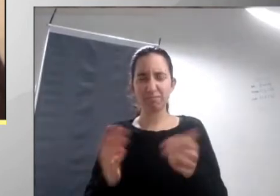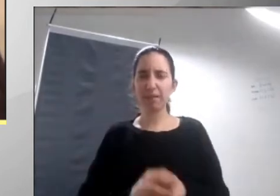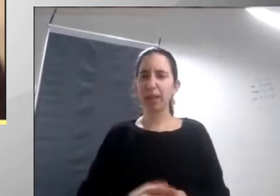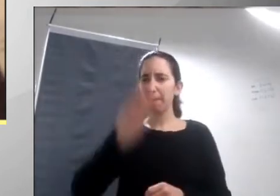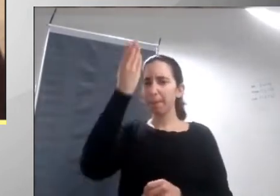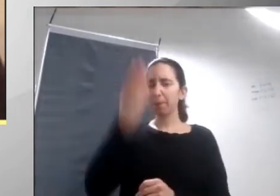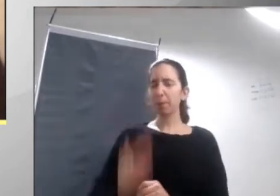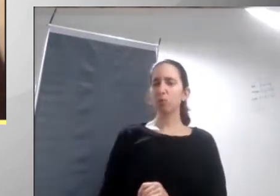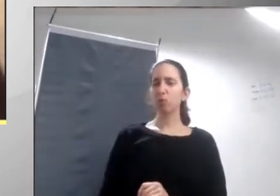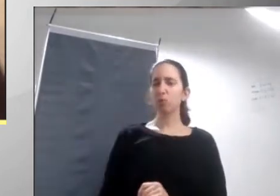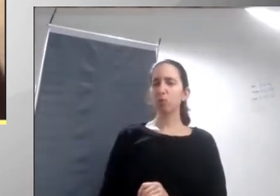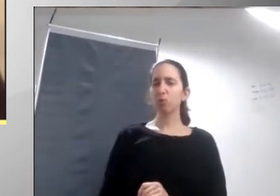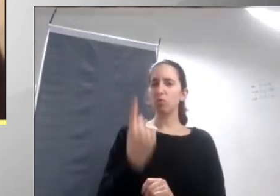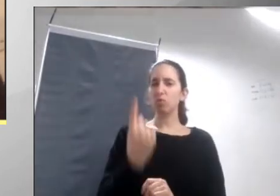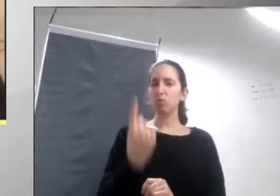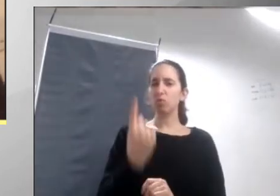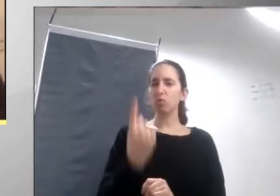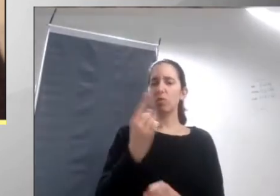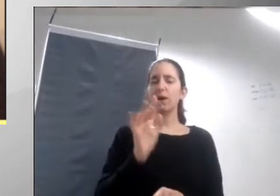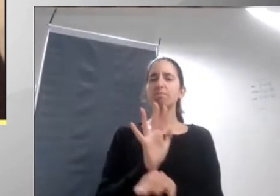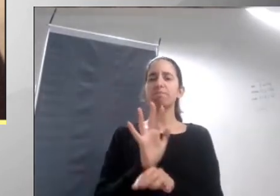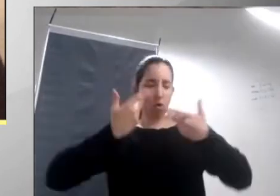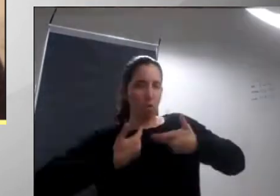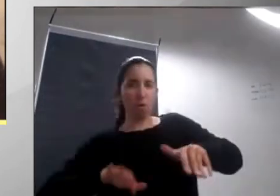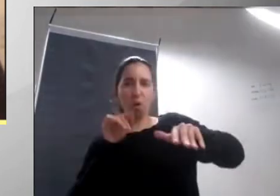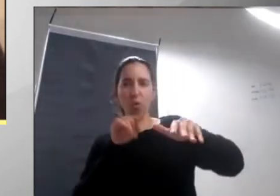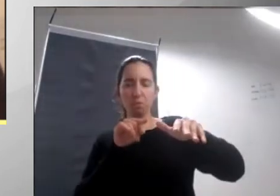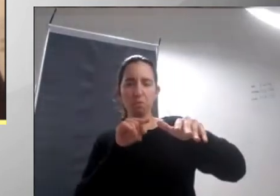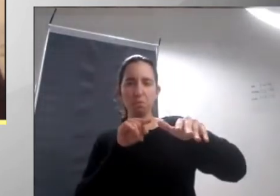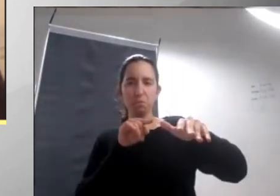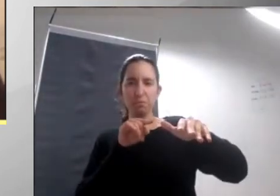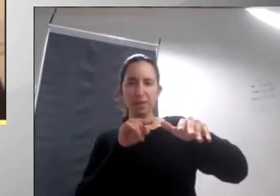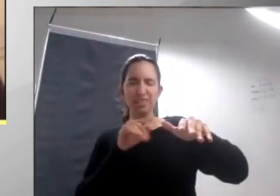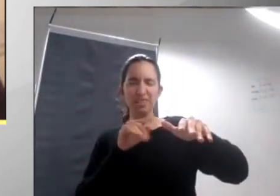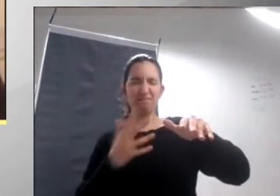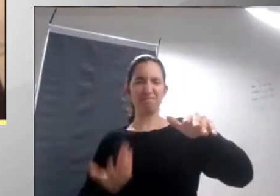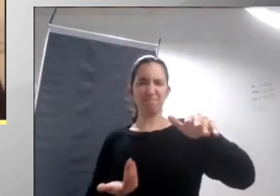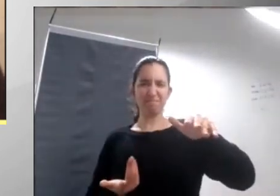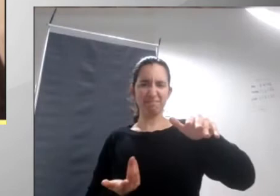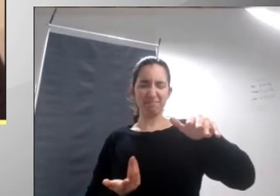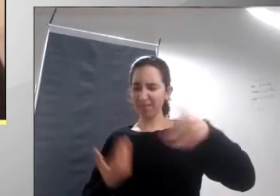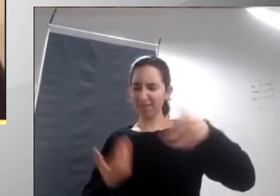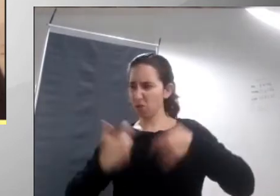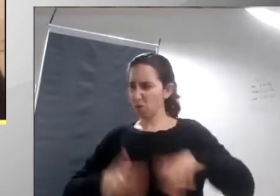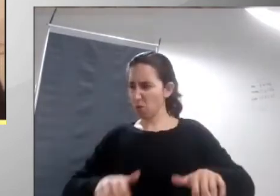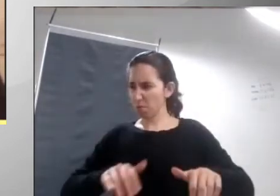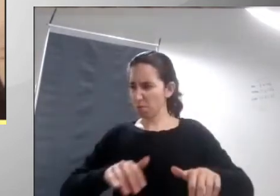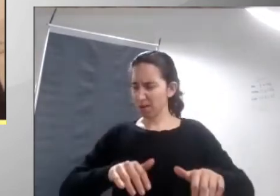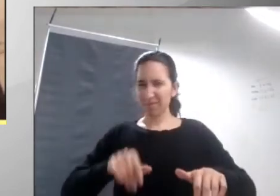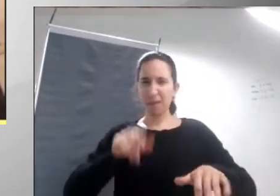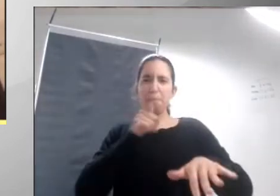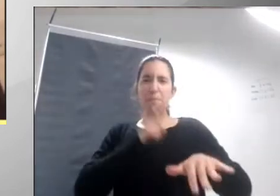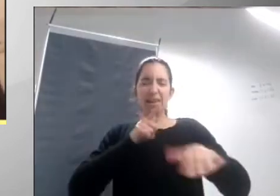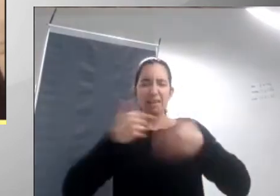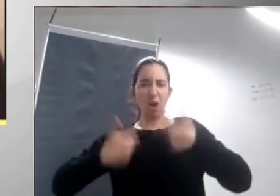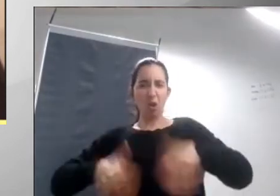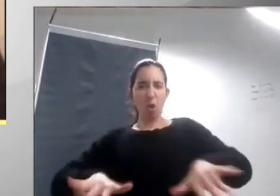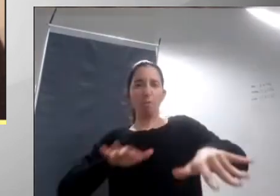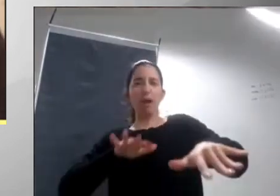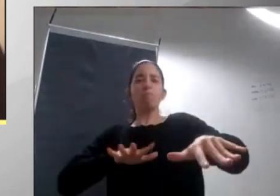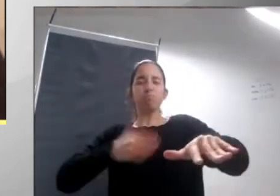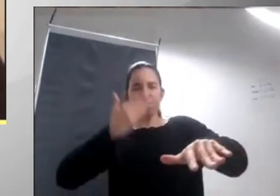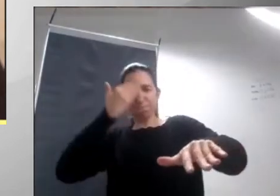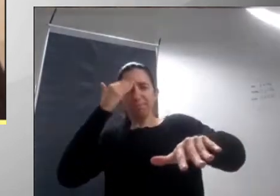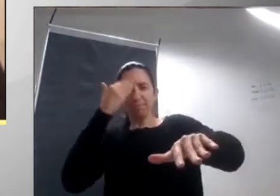padeciendo una patología. La normalidad es una patología, porque el ser humano nació para innovar, nació para